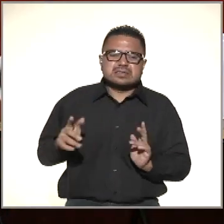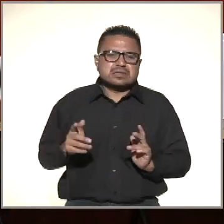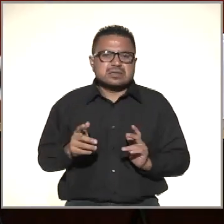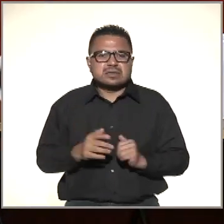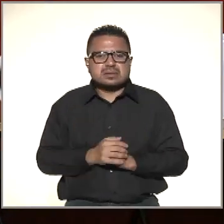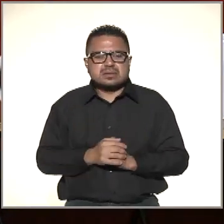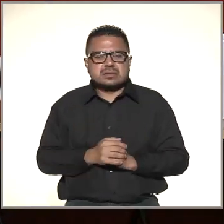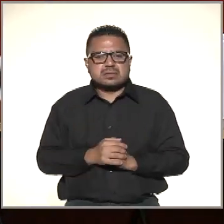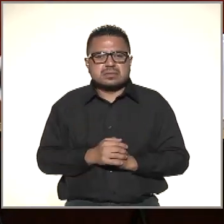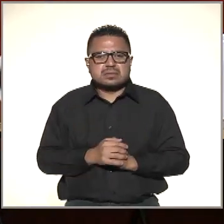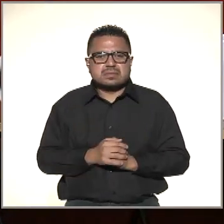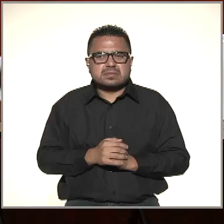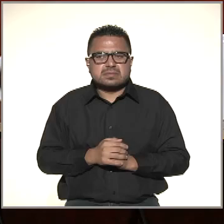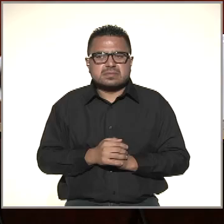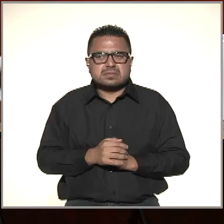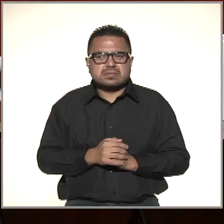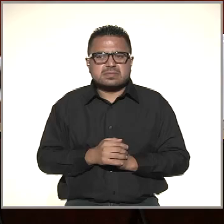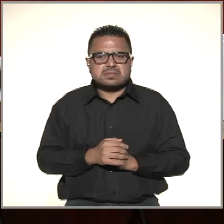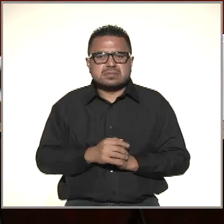resulta que